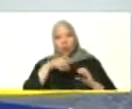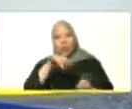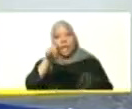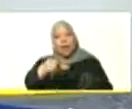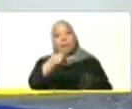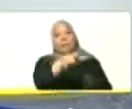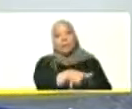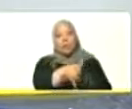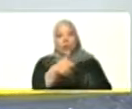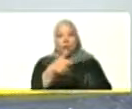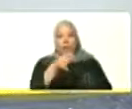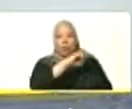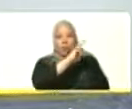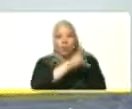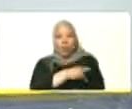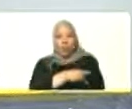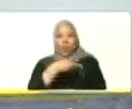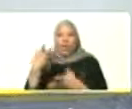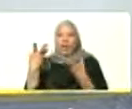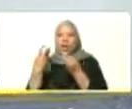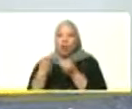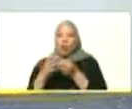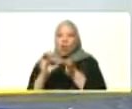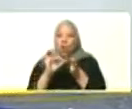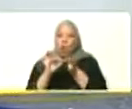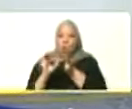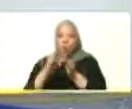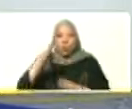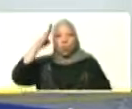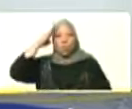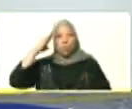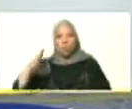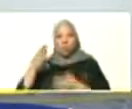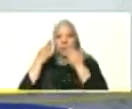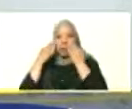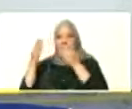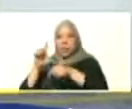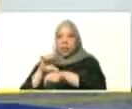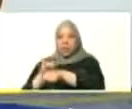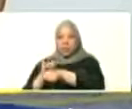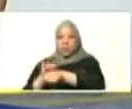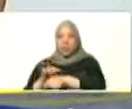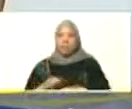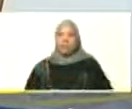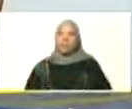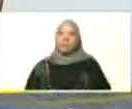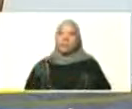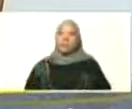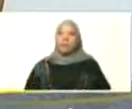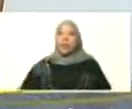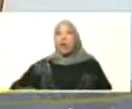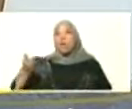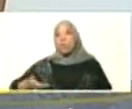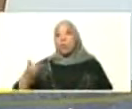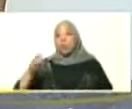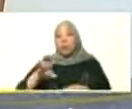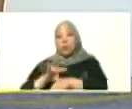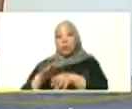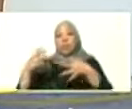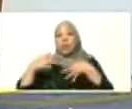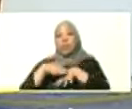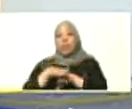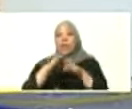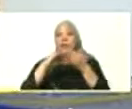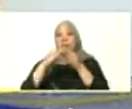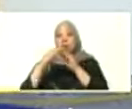Fuerza Armada Nacional Bolivariana. Adelante, la doctora Eliana, vale mencionar, destacar, médico integral